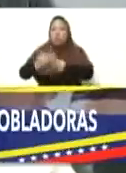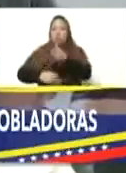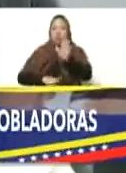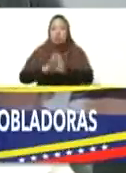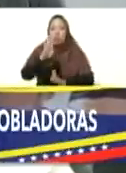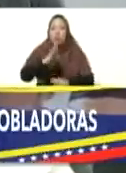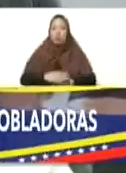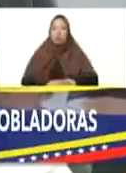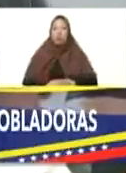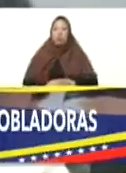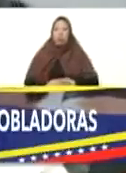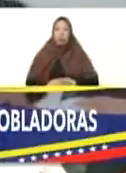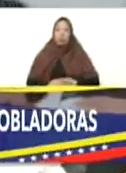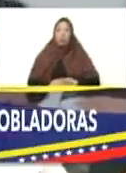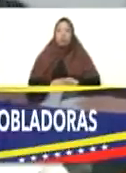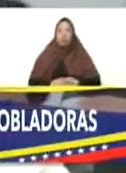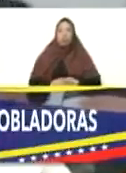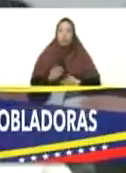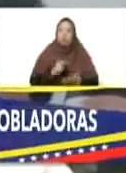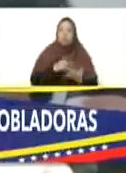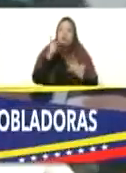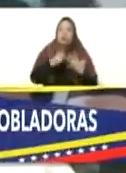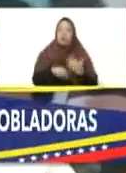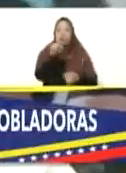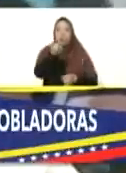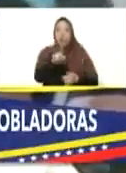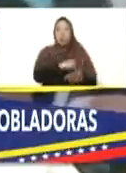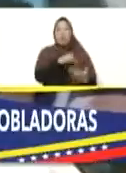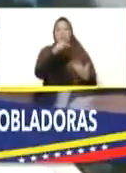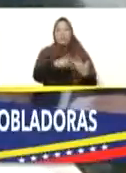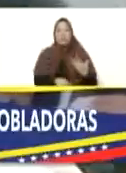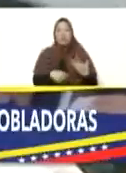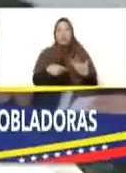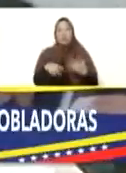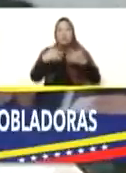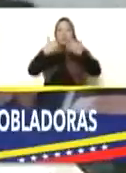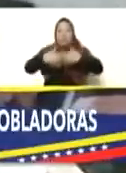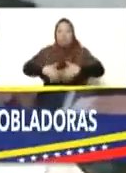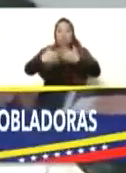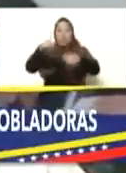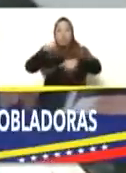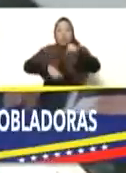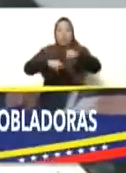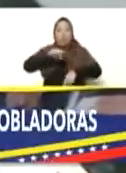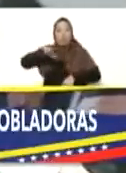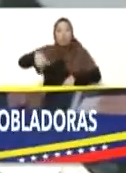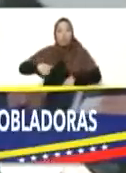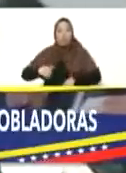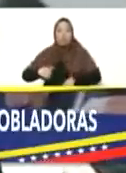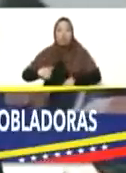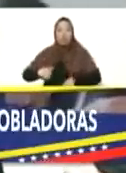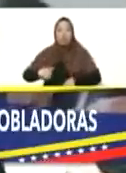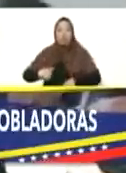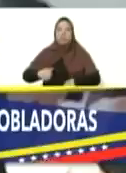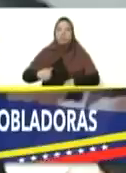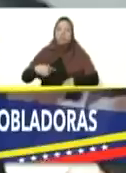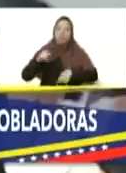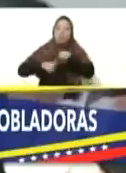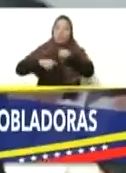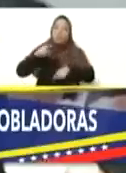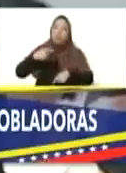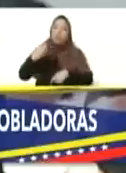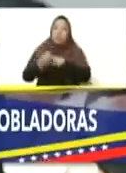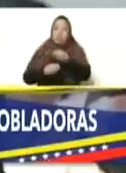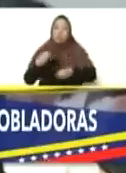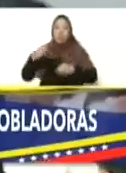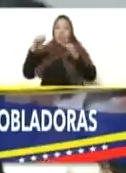avanzamos y estamos planteando también un proyecto de una fábrica de insumos para la construcción de elementos constructivos para hacer